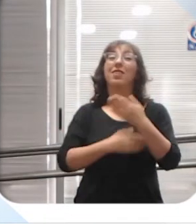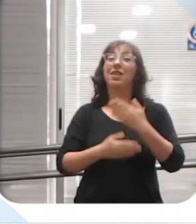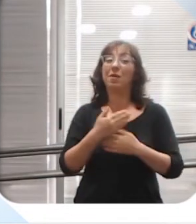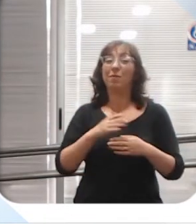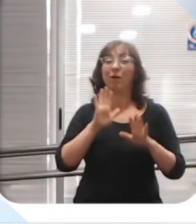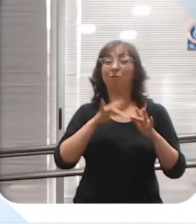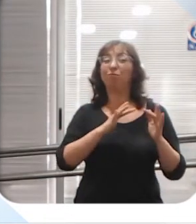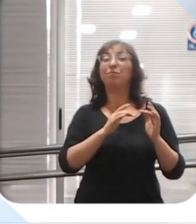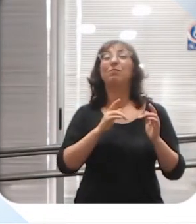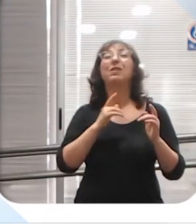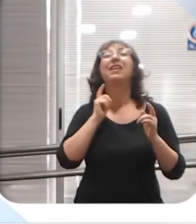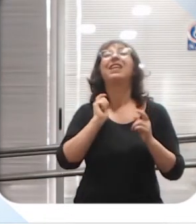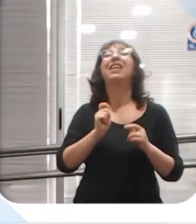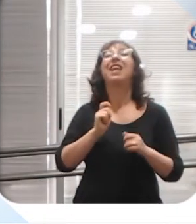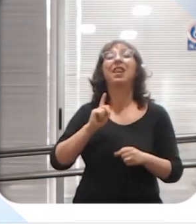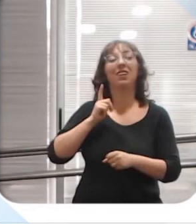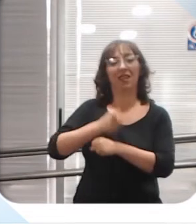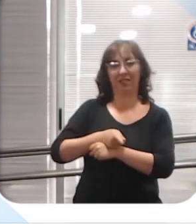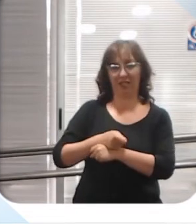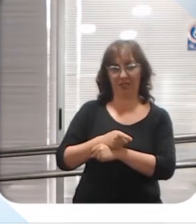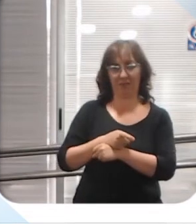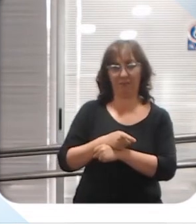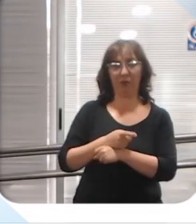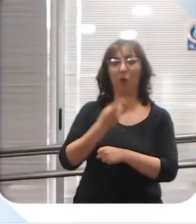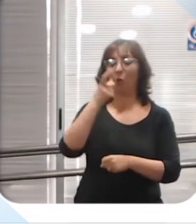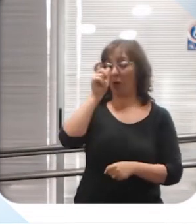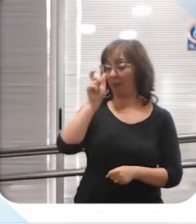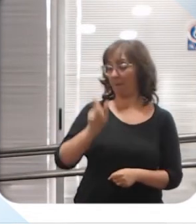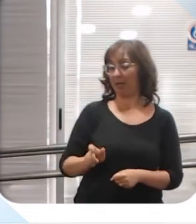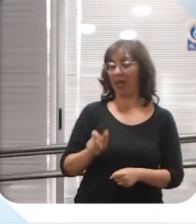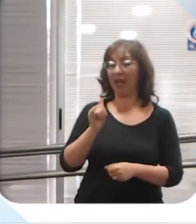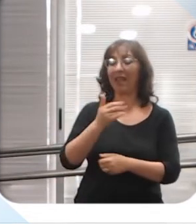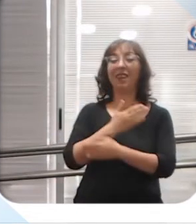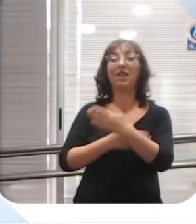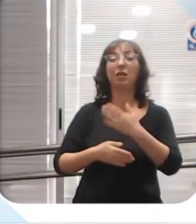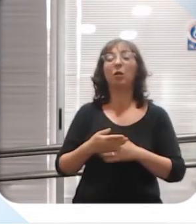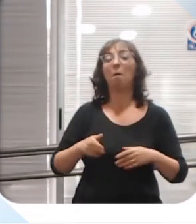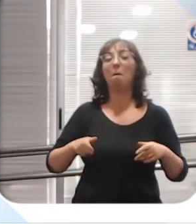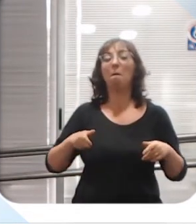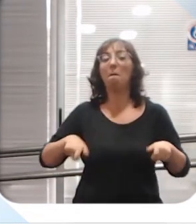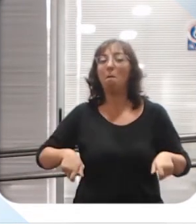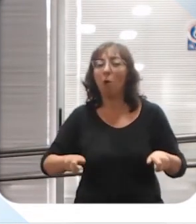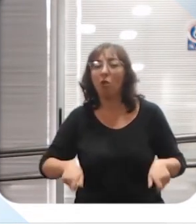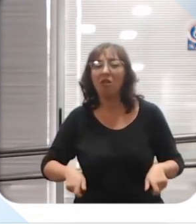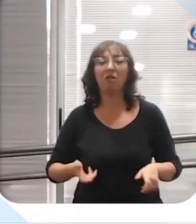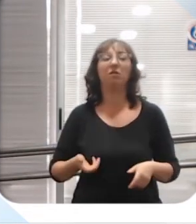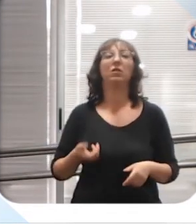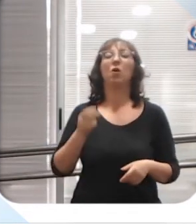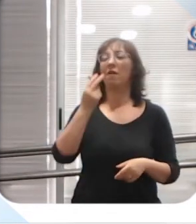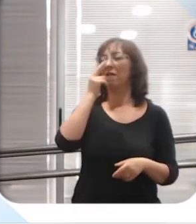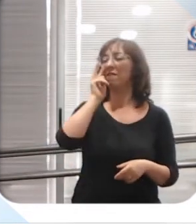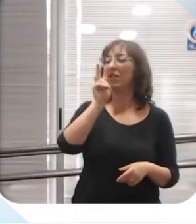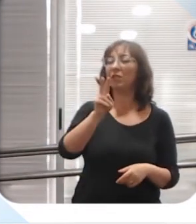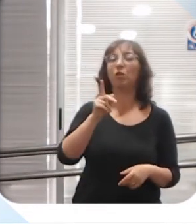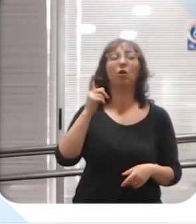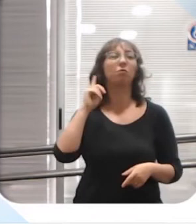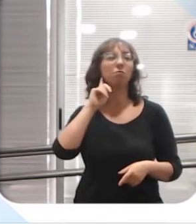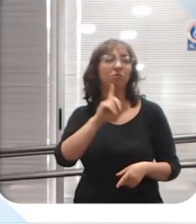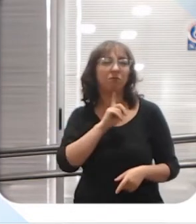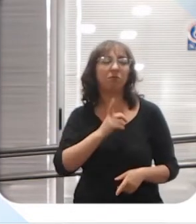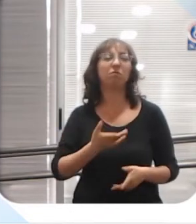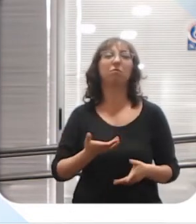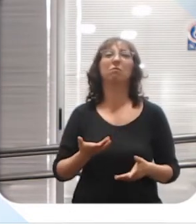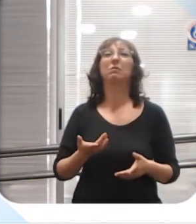a esto está quién toma las decisiones. Una persona que tiene una discapacidad motriz, que tiene una discapacidad visual, auditiva,